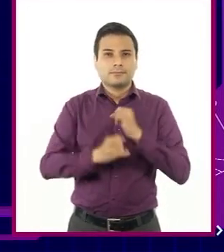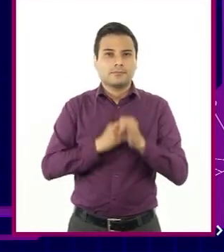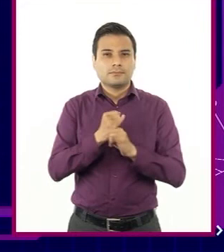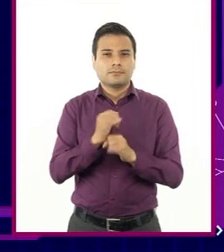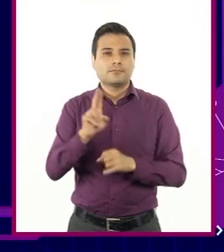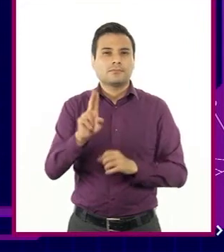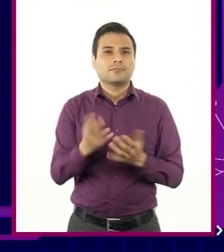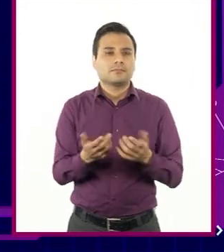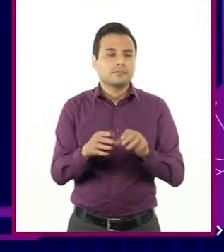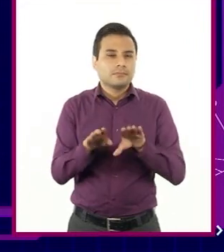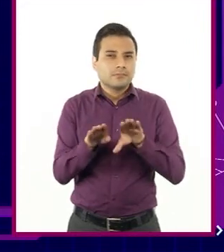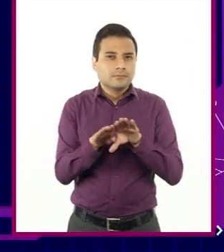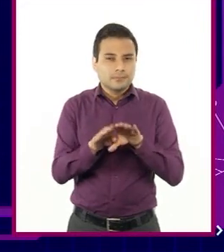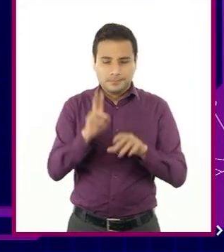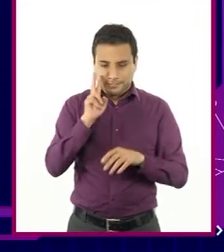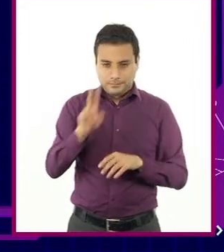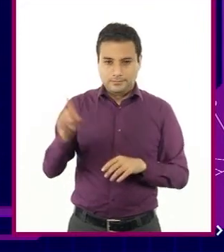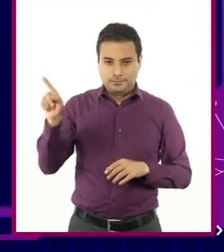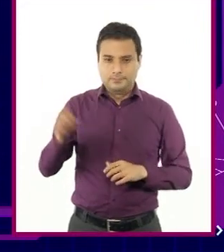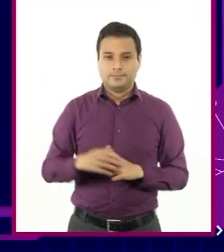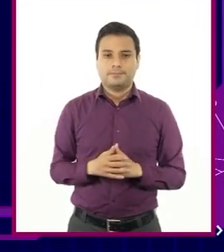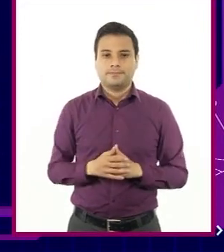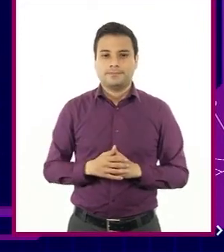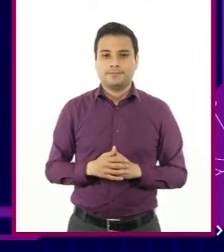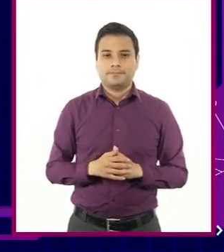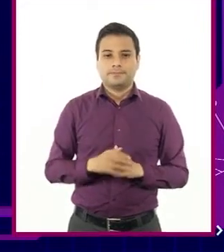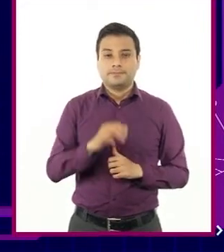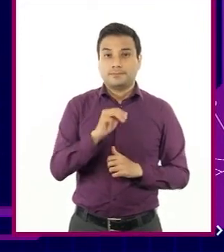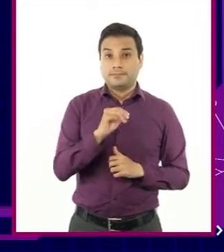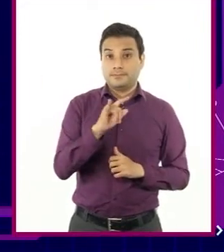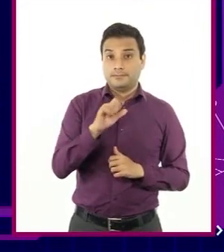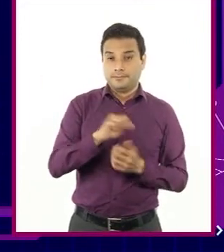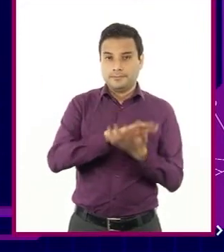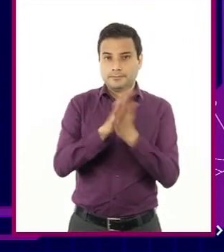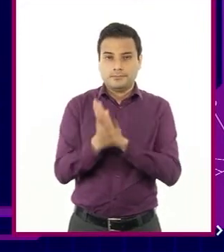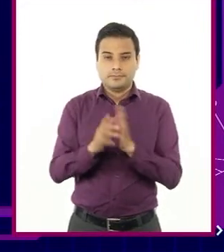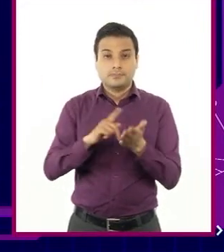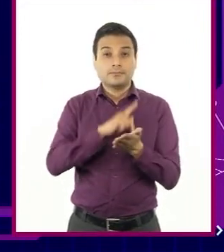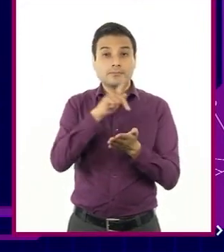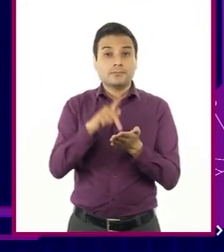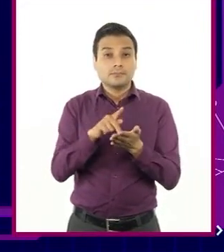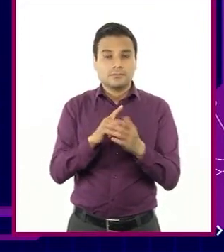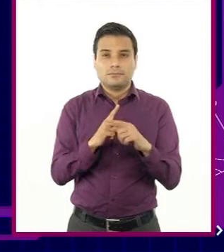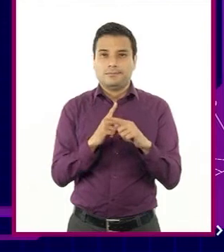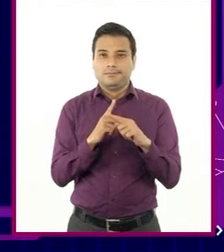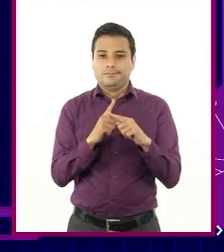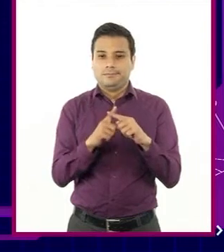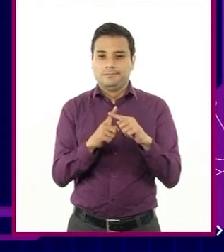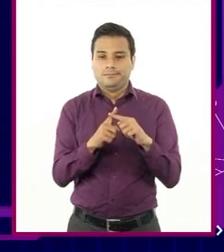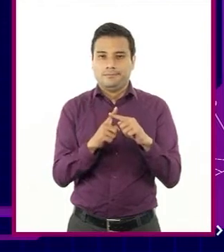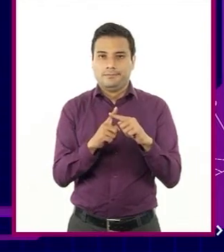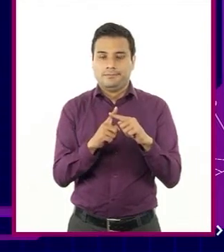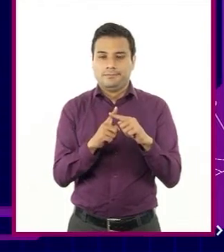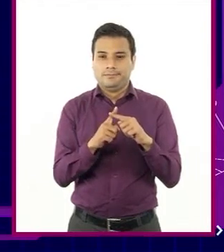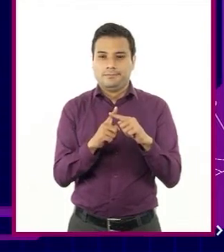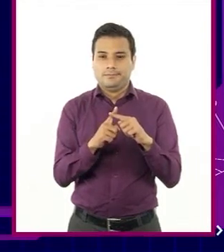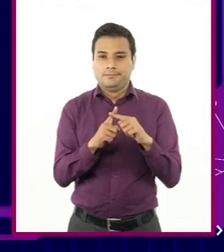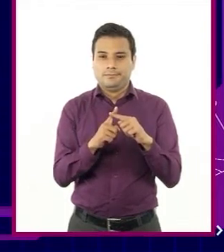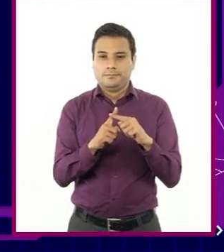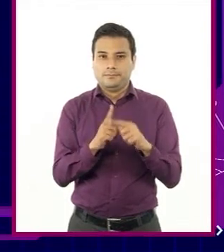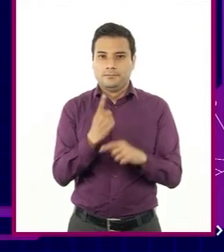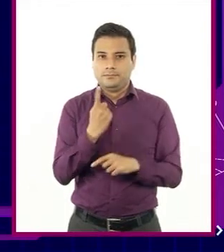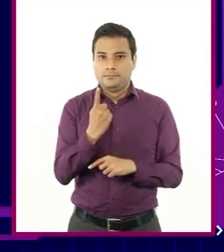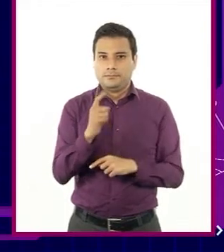Aquí podemos observar que para pasar de millas a kilómetros se multiplica la cantidad que se desea convertir por